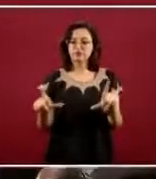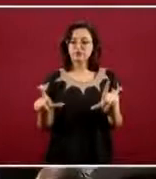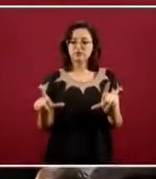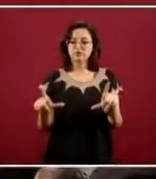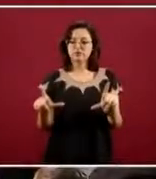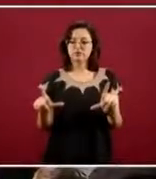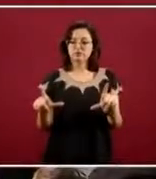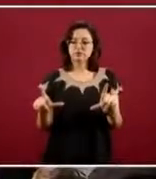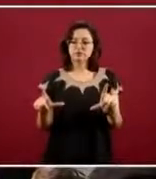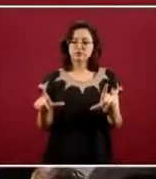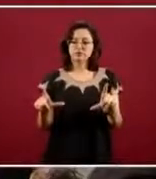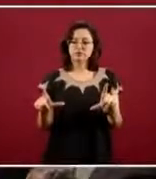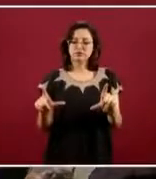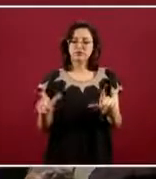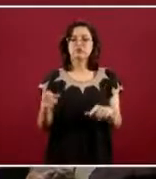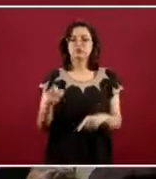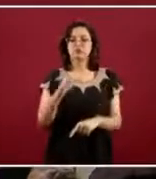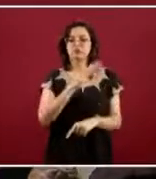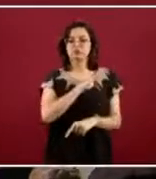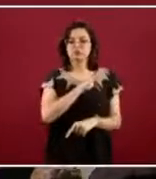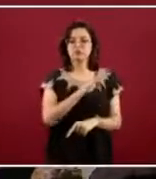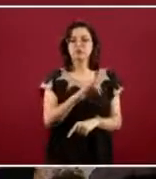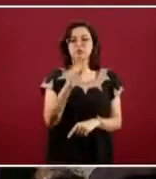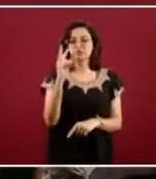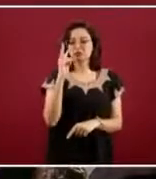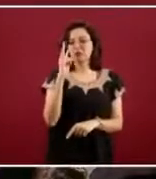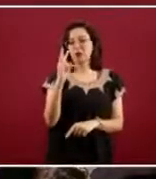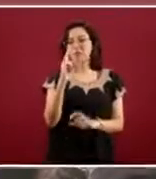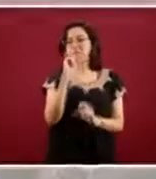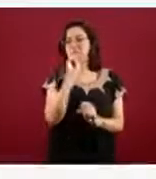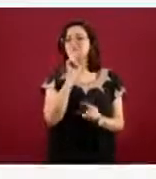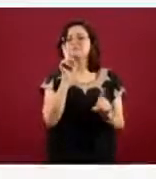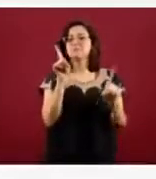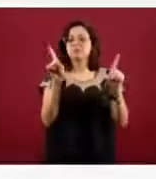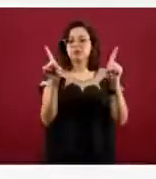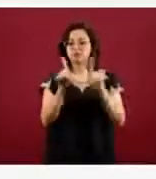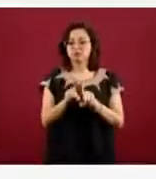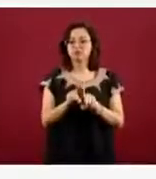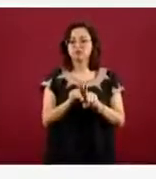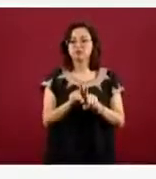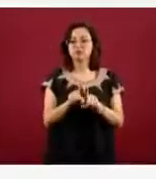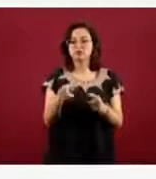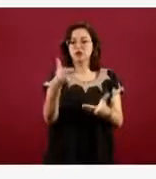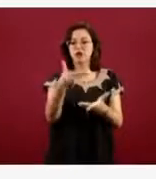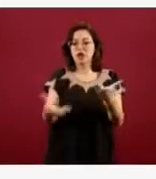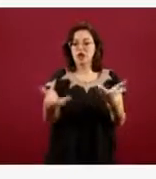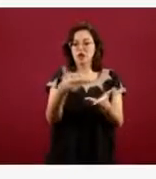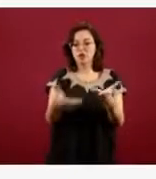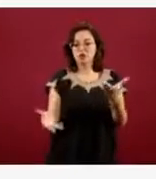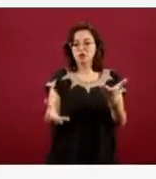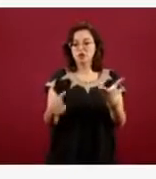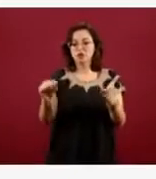la siguiente diapositiva, podemos ver esta misma distribución, pero ahora también estamos agregando una